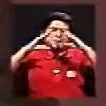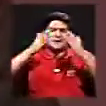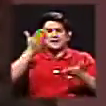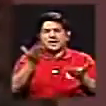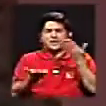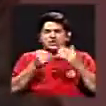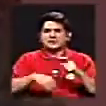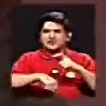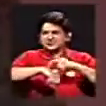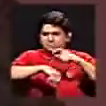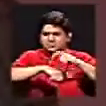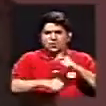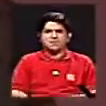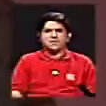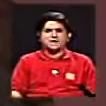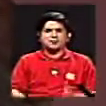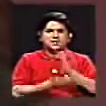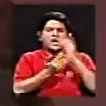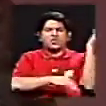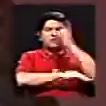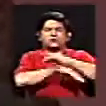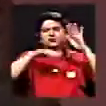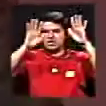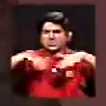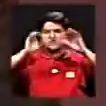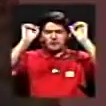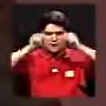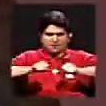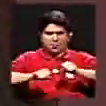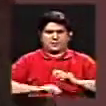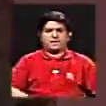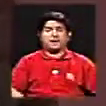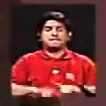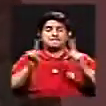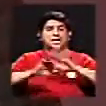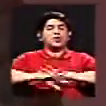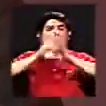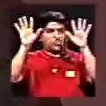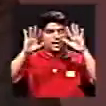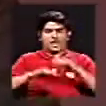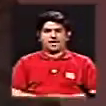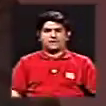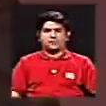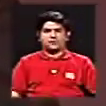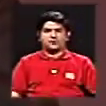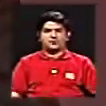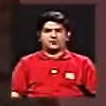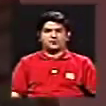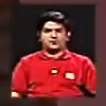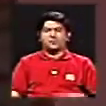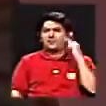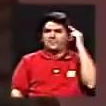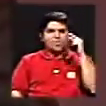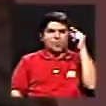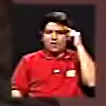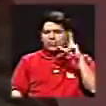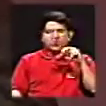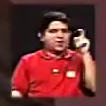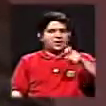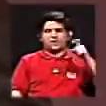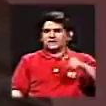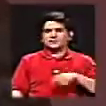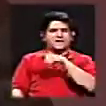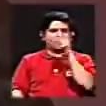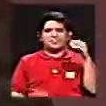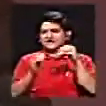ciertos periodos de algunos días en que no lluevan, que se puede hacer una inversión. Pero está claro que no son, uh-huh. por lógica, no son necesariamente los